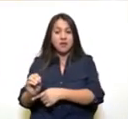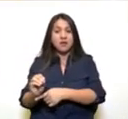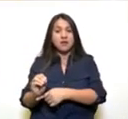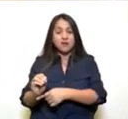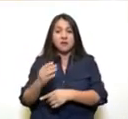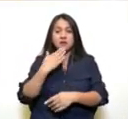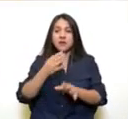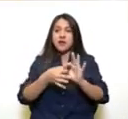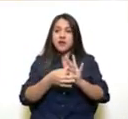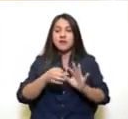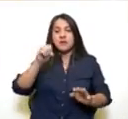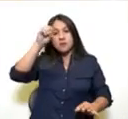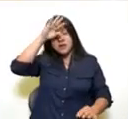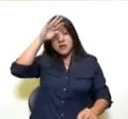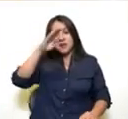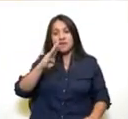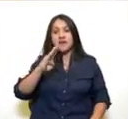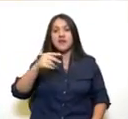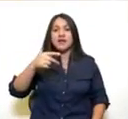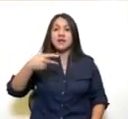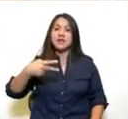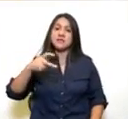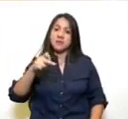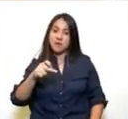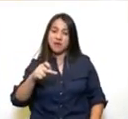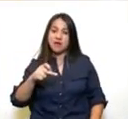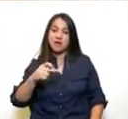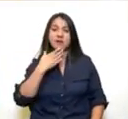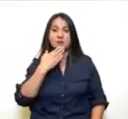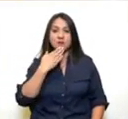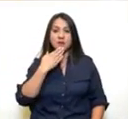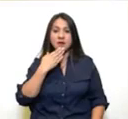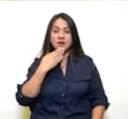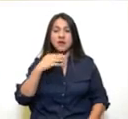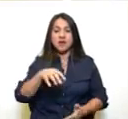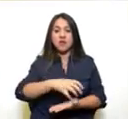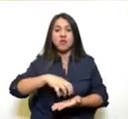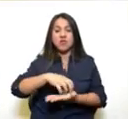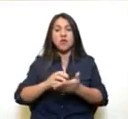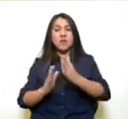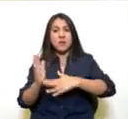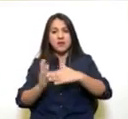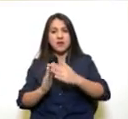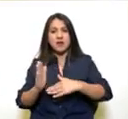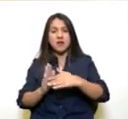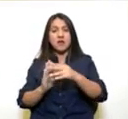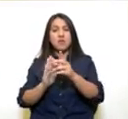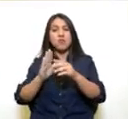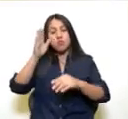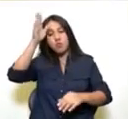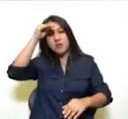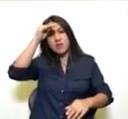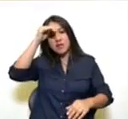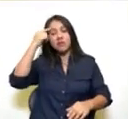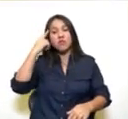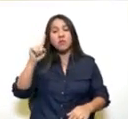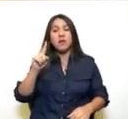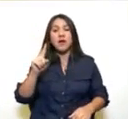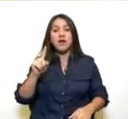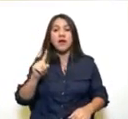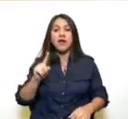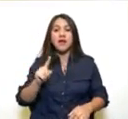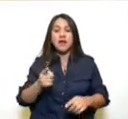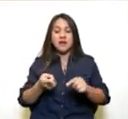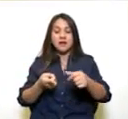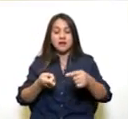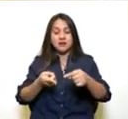a la minera bhp que puso la pintana y puso puente alto para las tomas de pcr